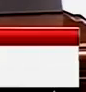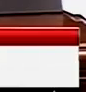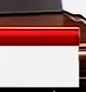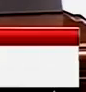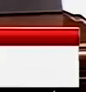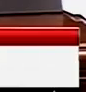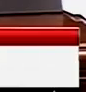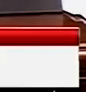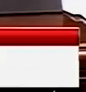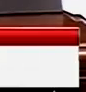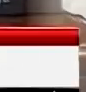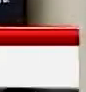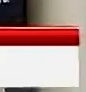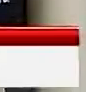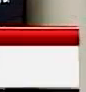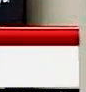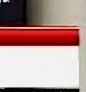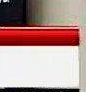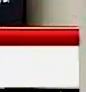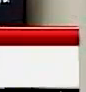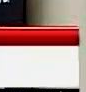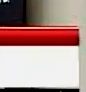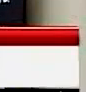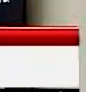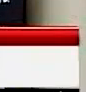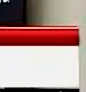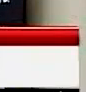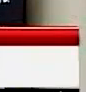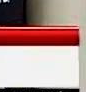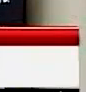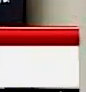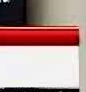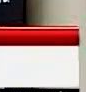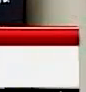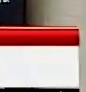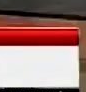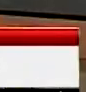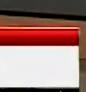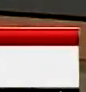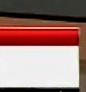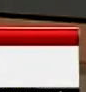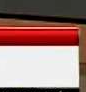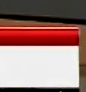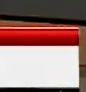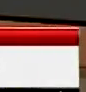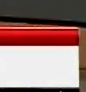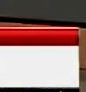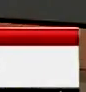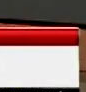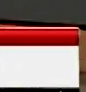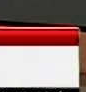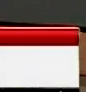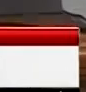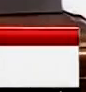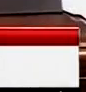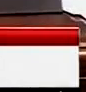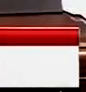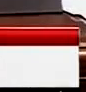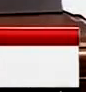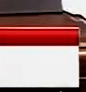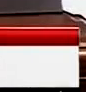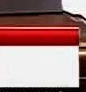Han votado a favor 79 señores congresistas, 0 en contra, 7 abstenciones. ¿Más? Congresista